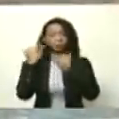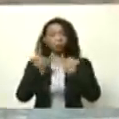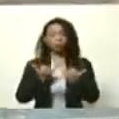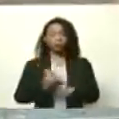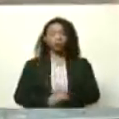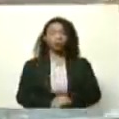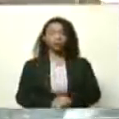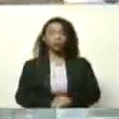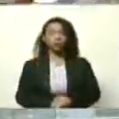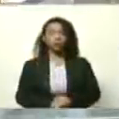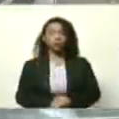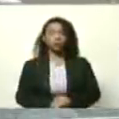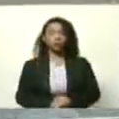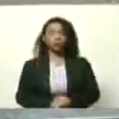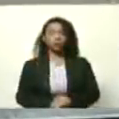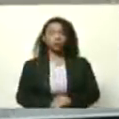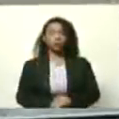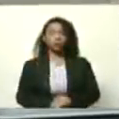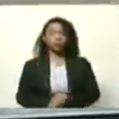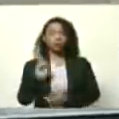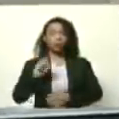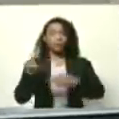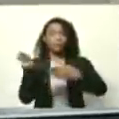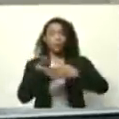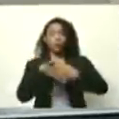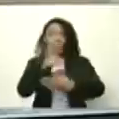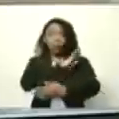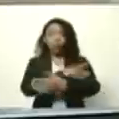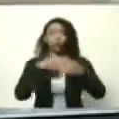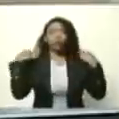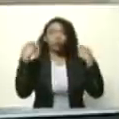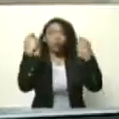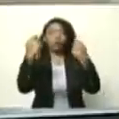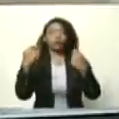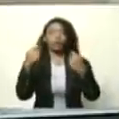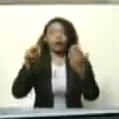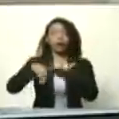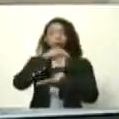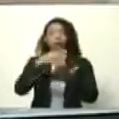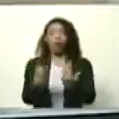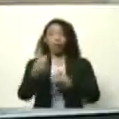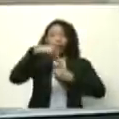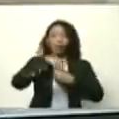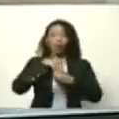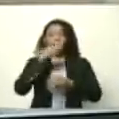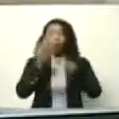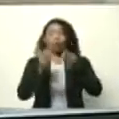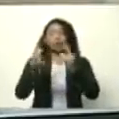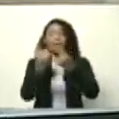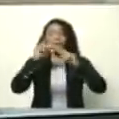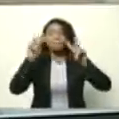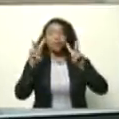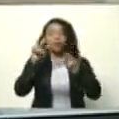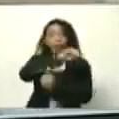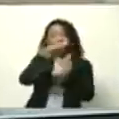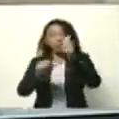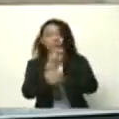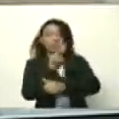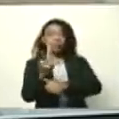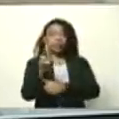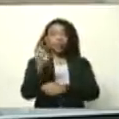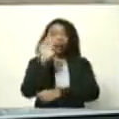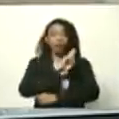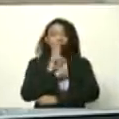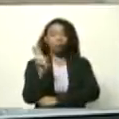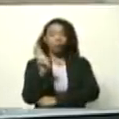República Bolivariana de Venezuela, a través del Ministerio del Poder Popular para Relaciones Interiores, Justicia y Paz, la Vicepresidencia Ejecutiva de la